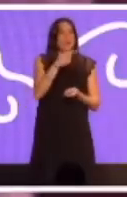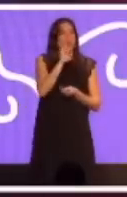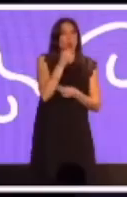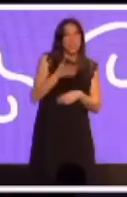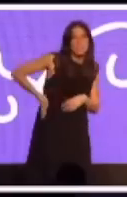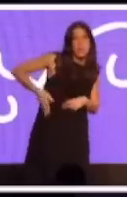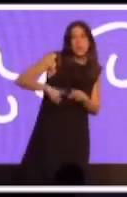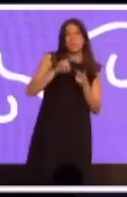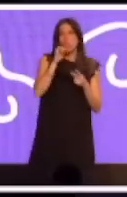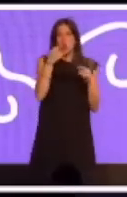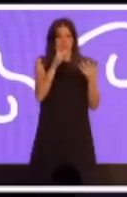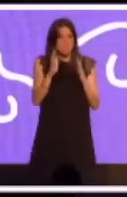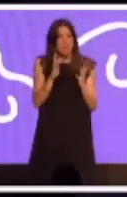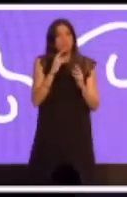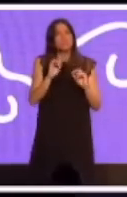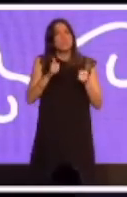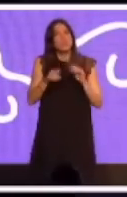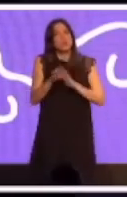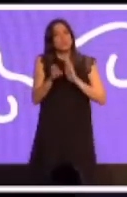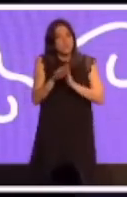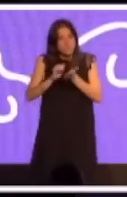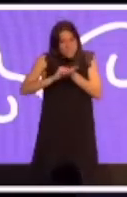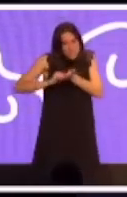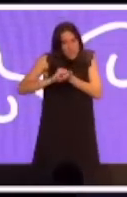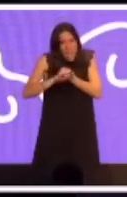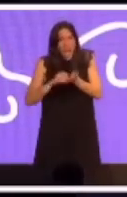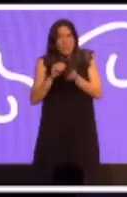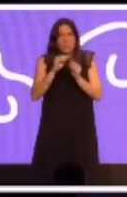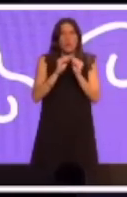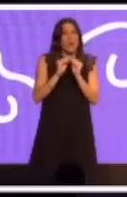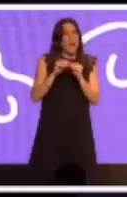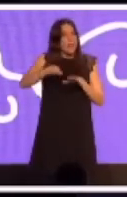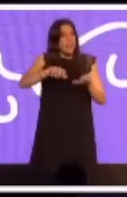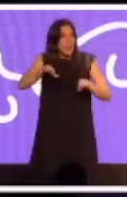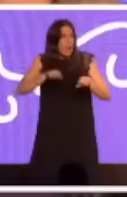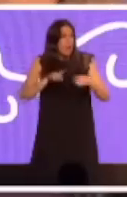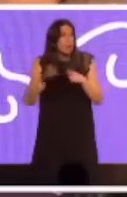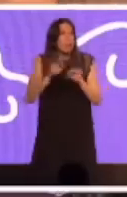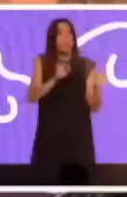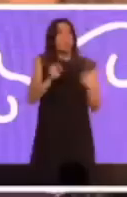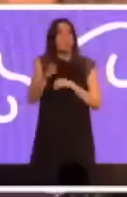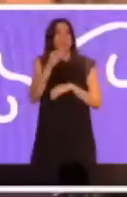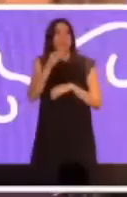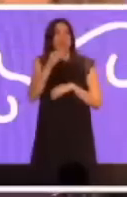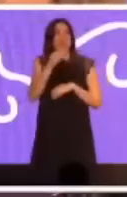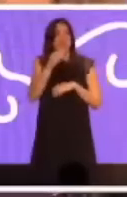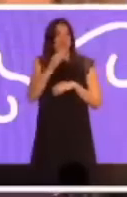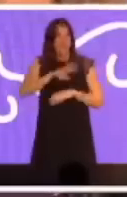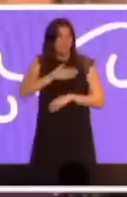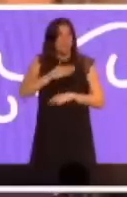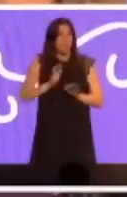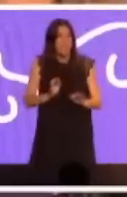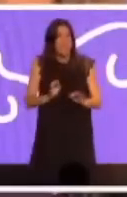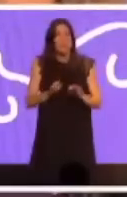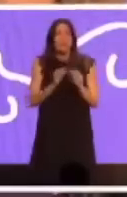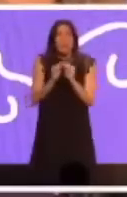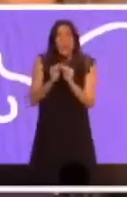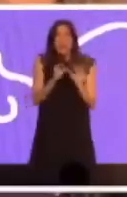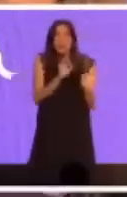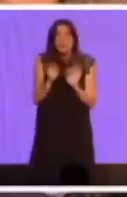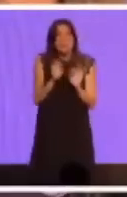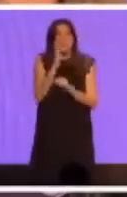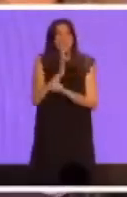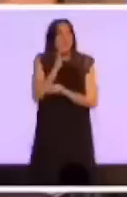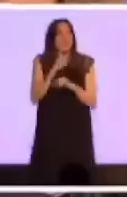dolor en las manos y se ponen a fregar a hacer la compra o a ordenar la comida del día siguiente y a prepararle con todo el cariño el